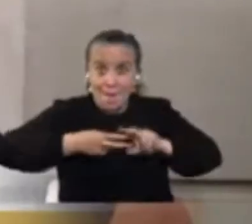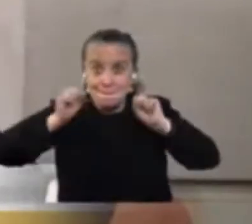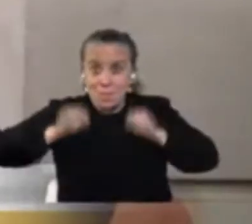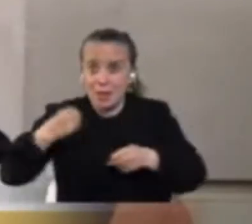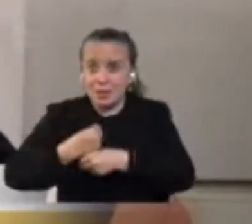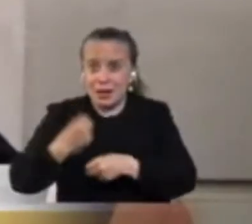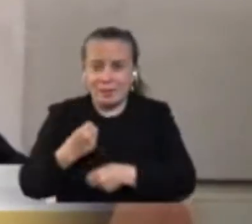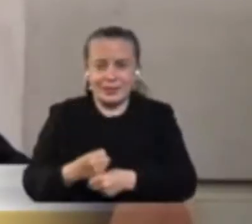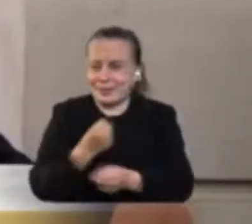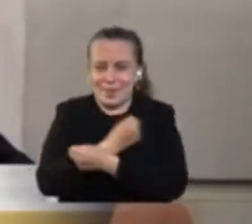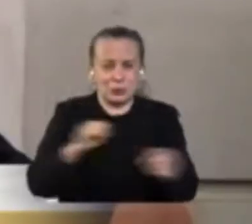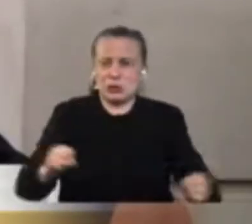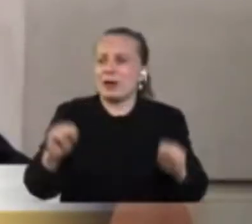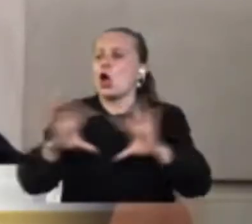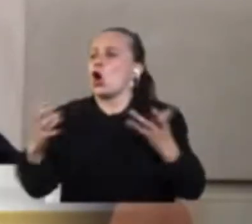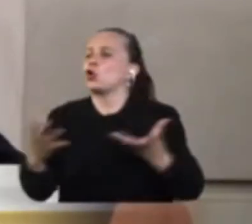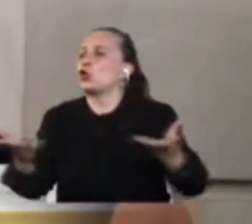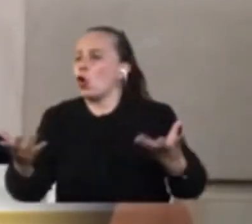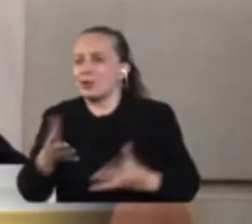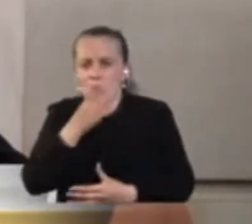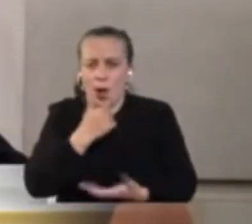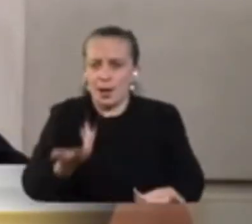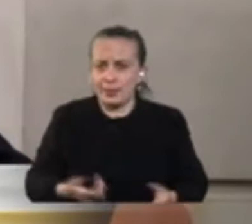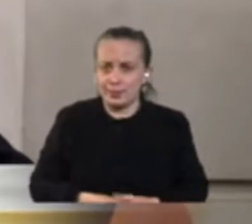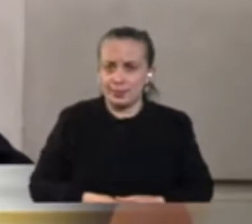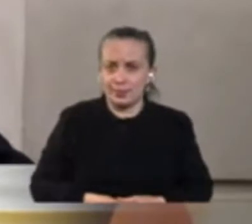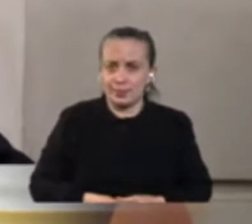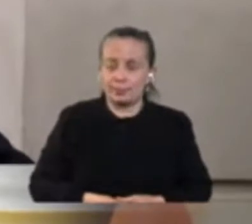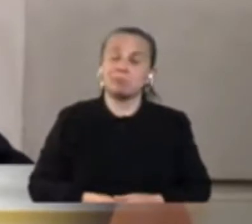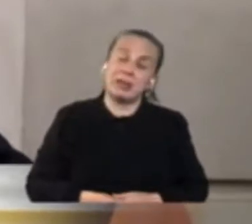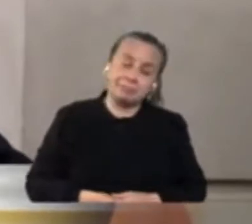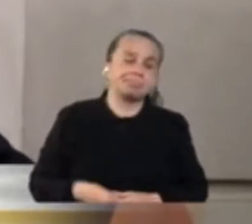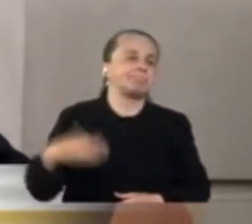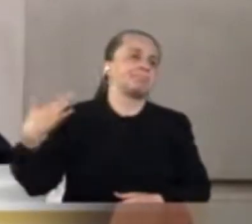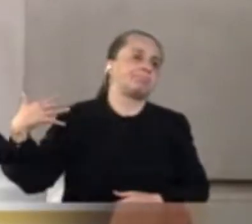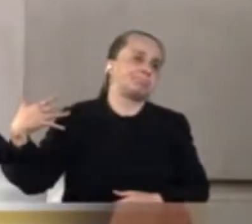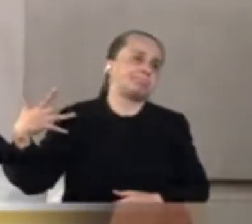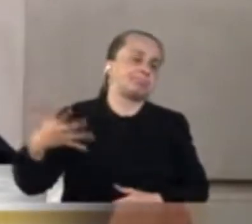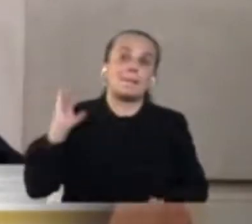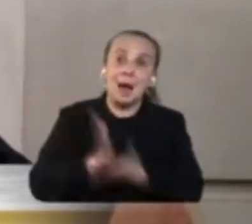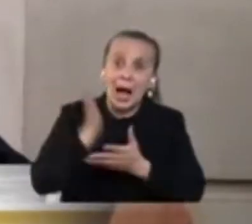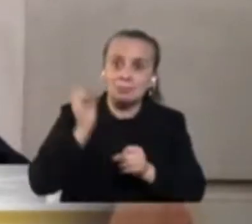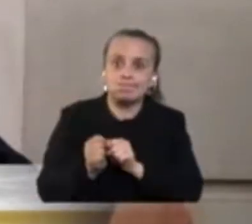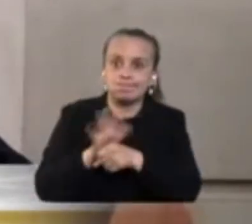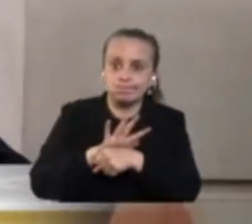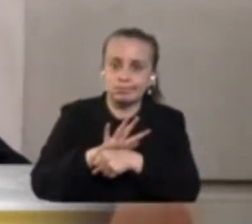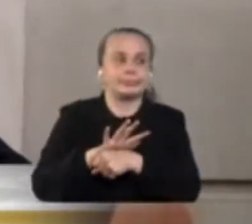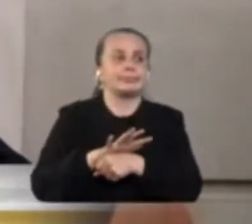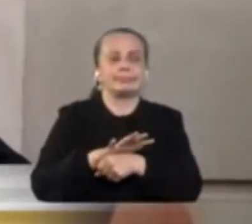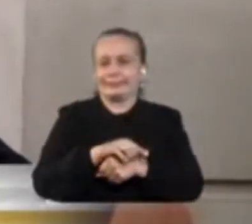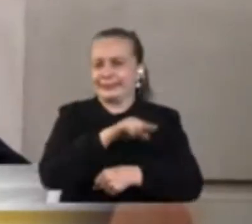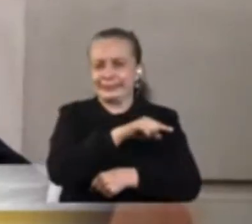mundo. Y después, con el virus y gracias a una política